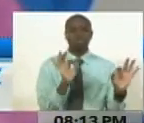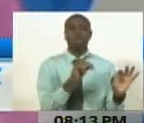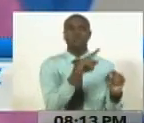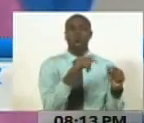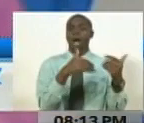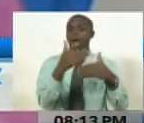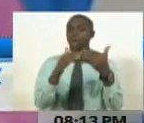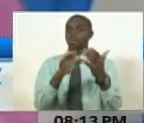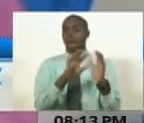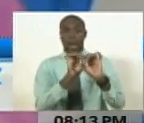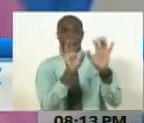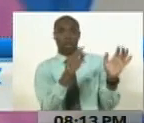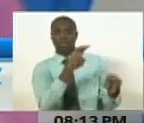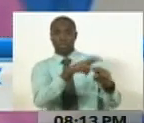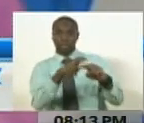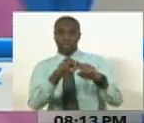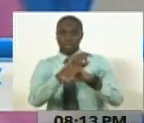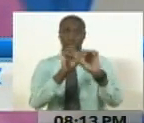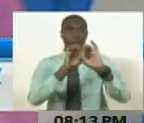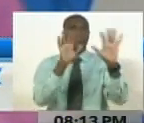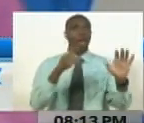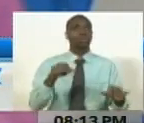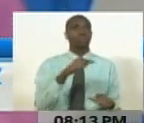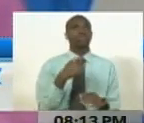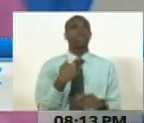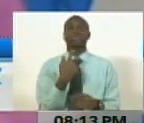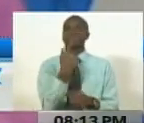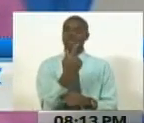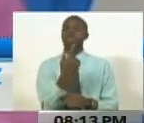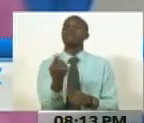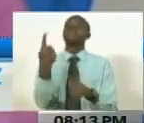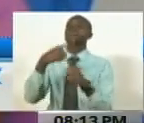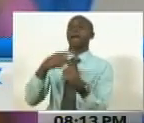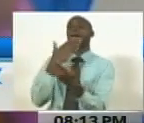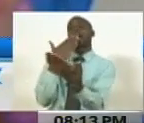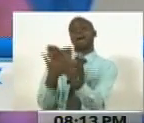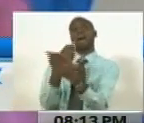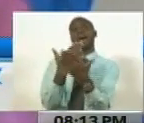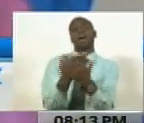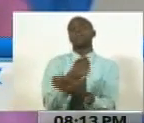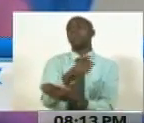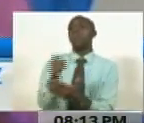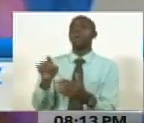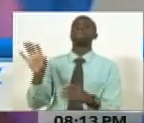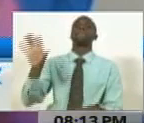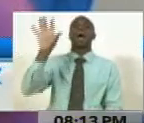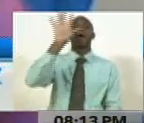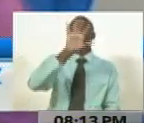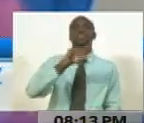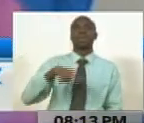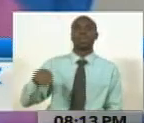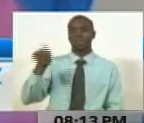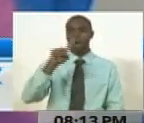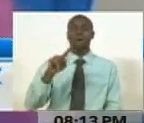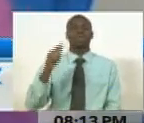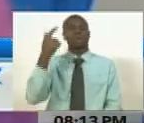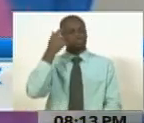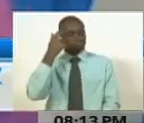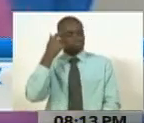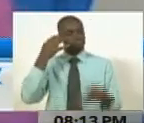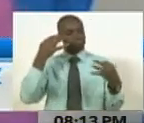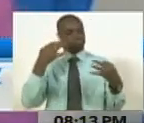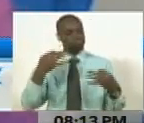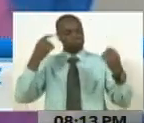estas palabras, y quiero también agradecer nuevamente a los países que de forma sensata,